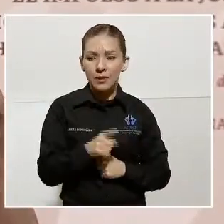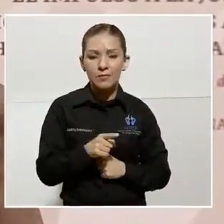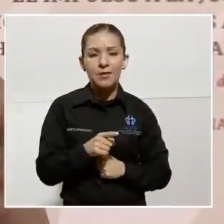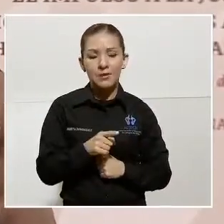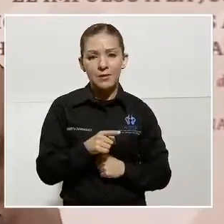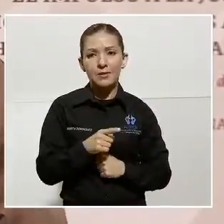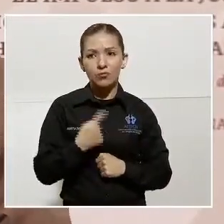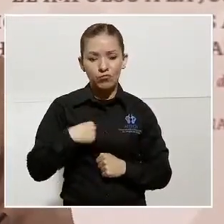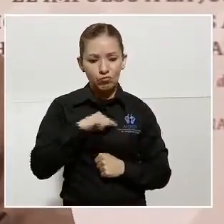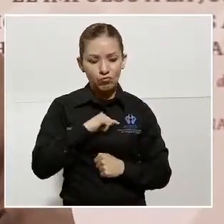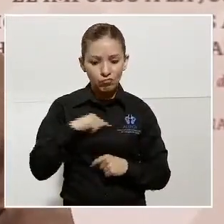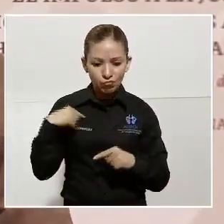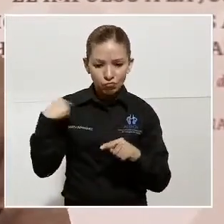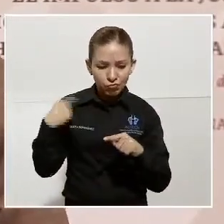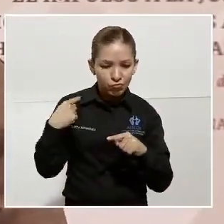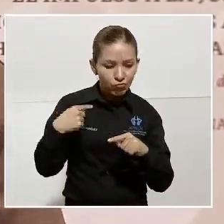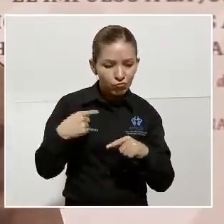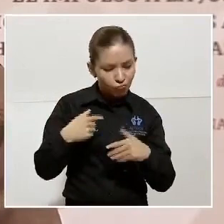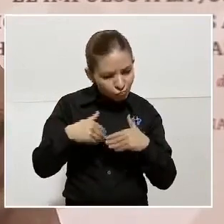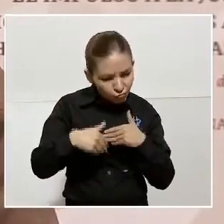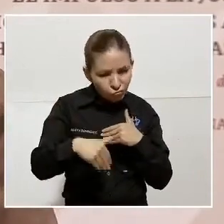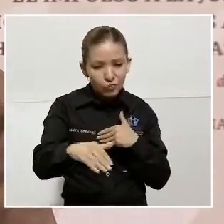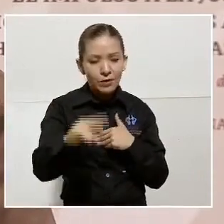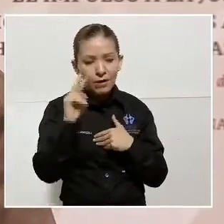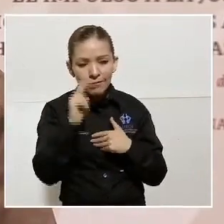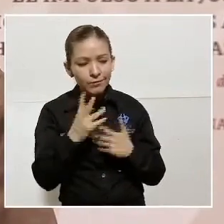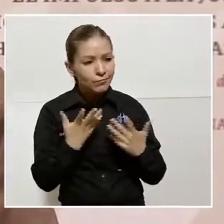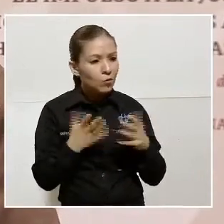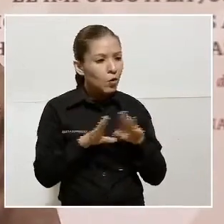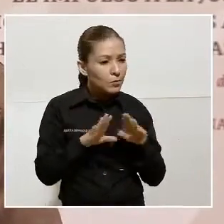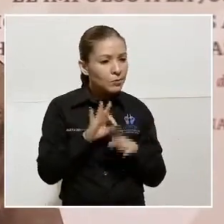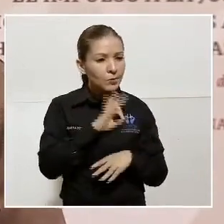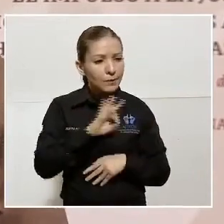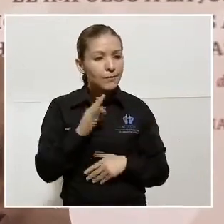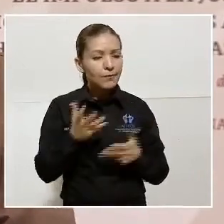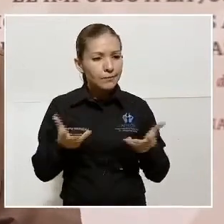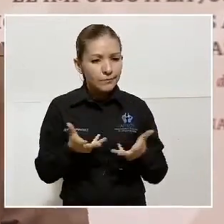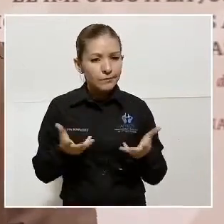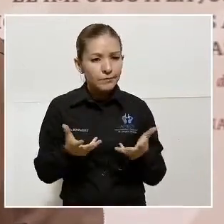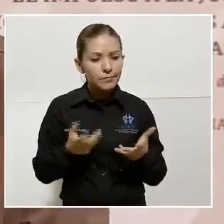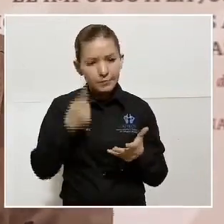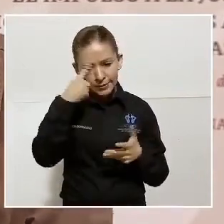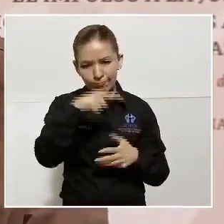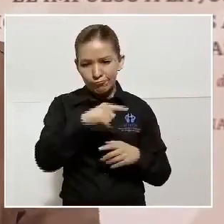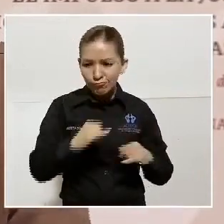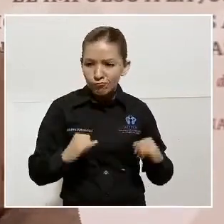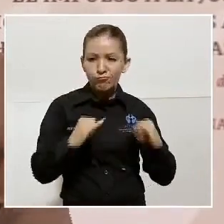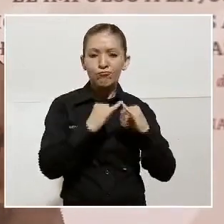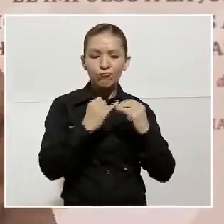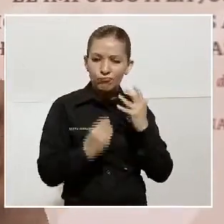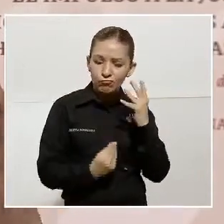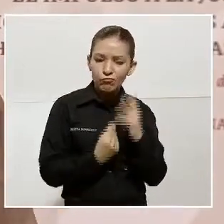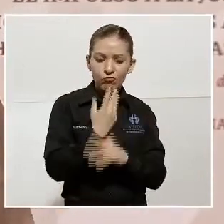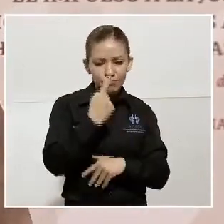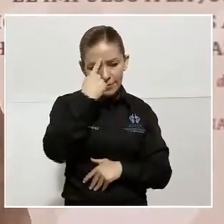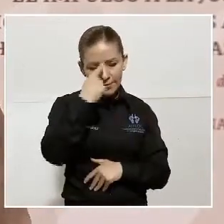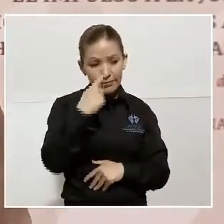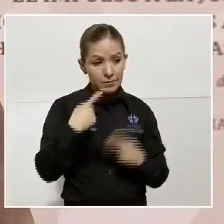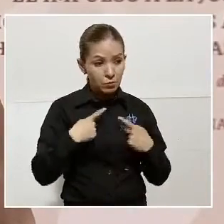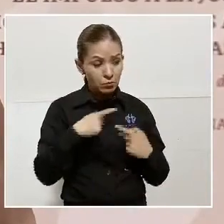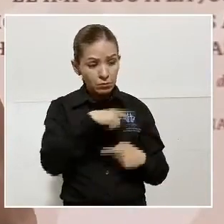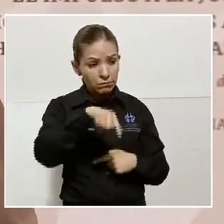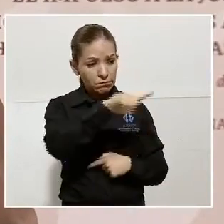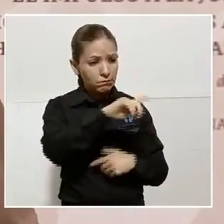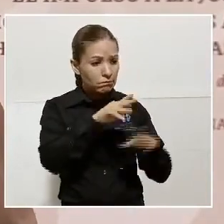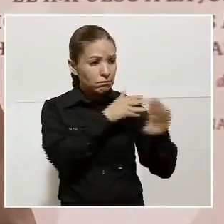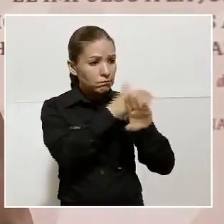encontraremos, sin lugar a dudas, espacios comunes para construir una nueva institucionalidad en la atención a las víctimas